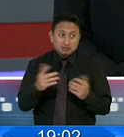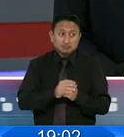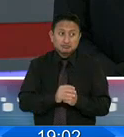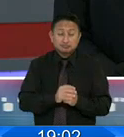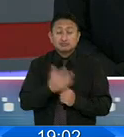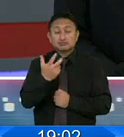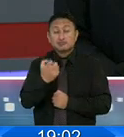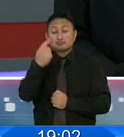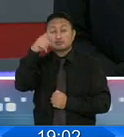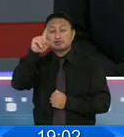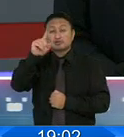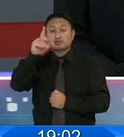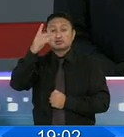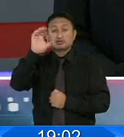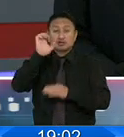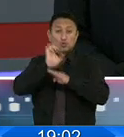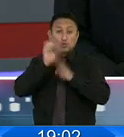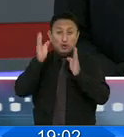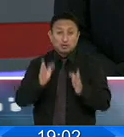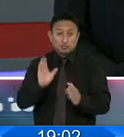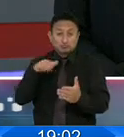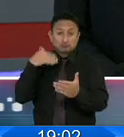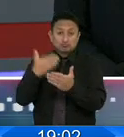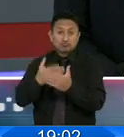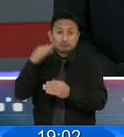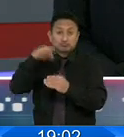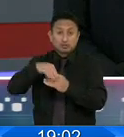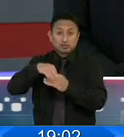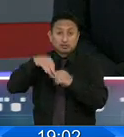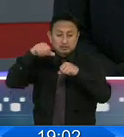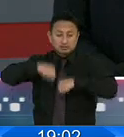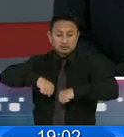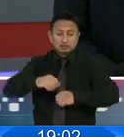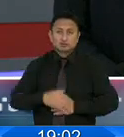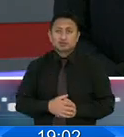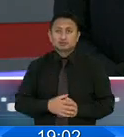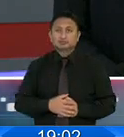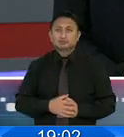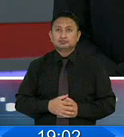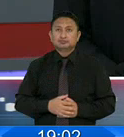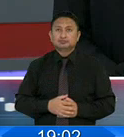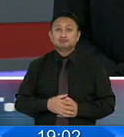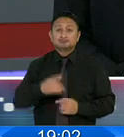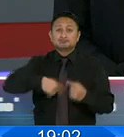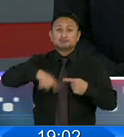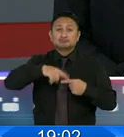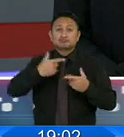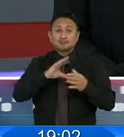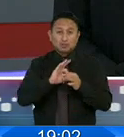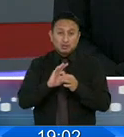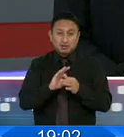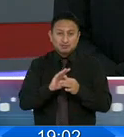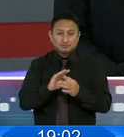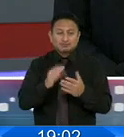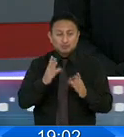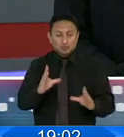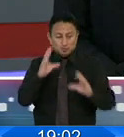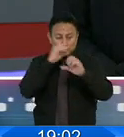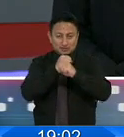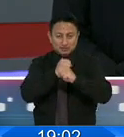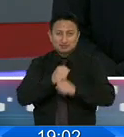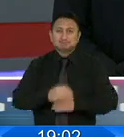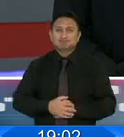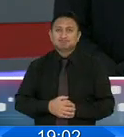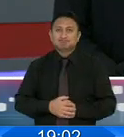millones de ecuatorianos irán hacia las urnas a cumplir con su derecho al voto. Regresamos contigo, María Fernanda. Una buena noche.